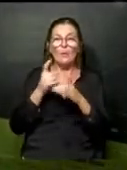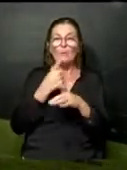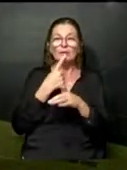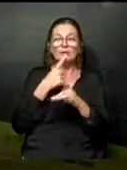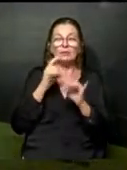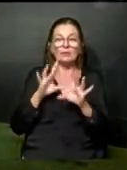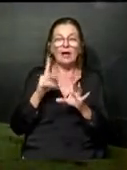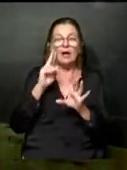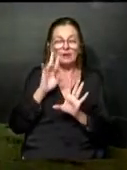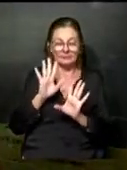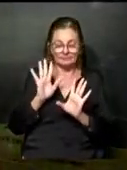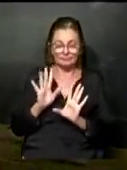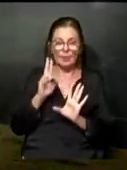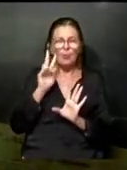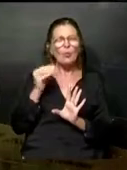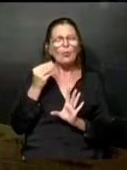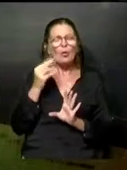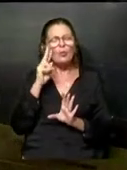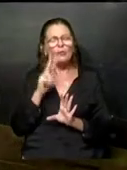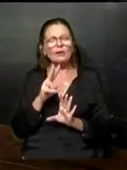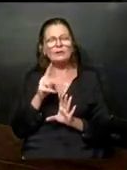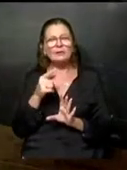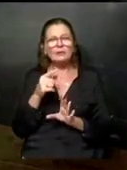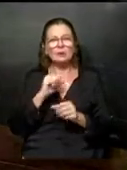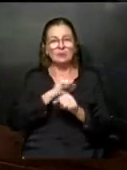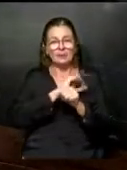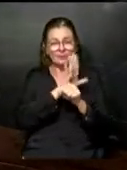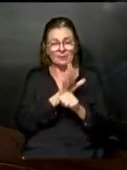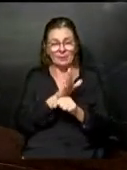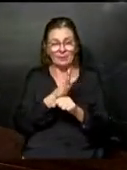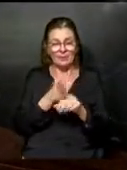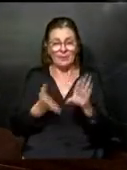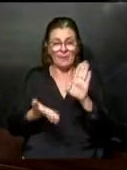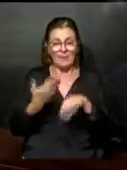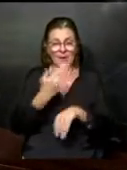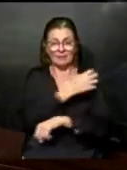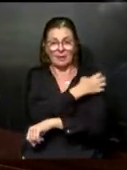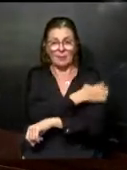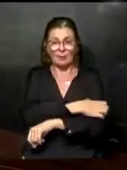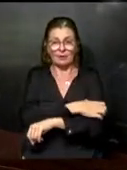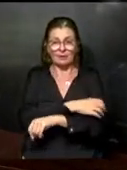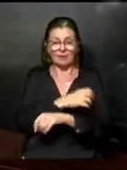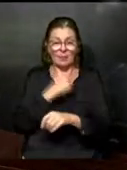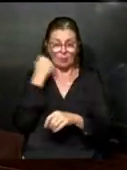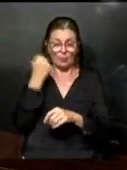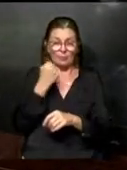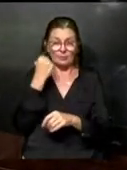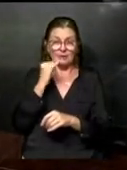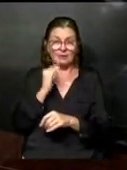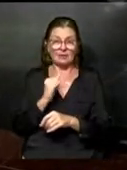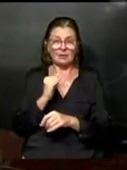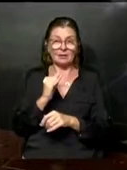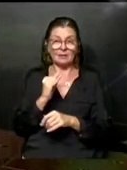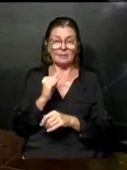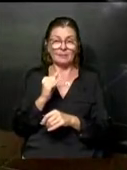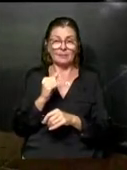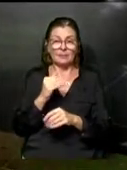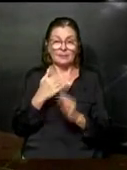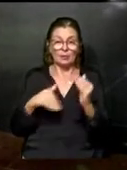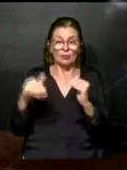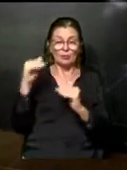ver, durante la pandemia tuvimos un incremento de la pobreza muy sustantivo, que después se moderó un poco, pero quedamos en niveles iguales